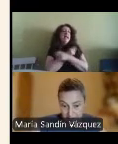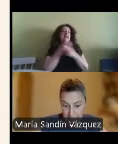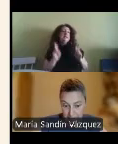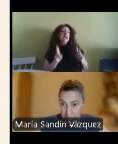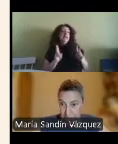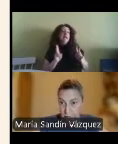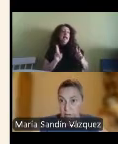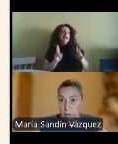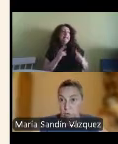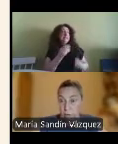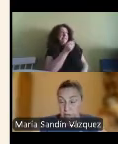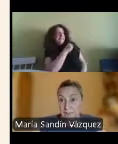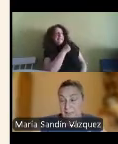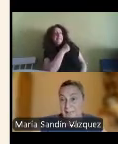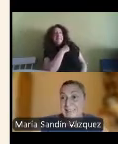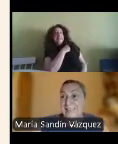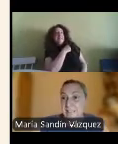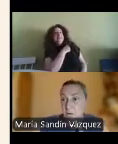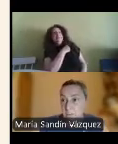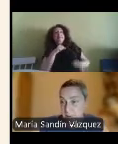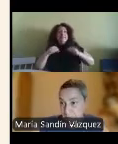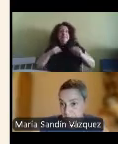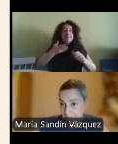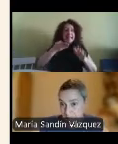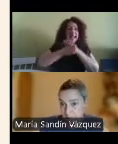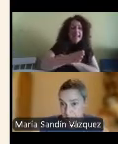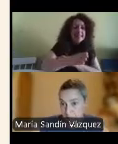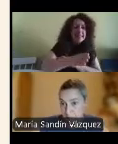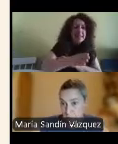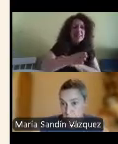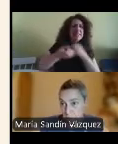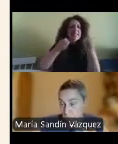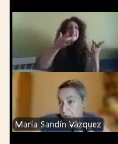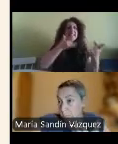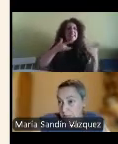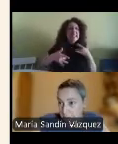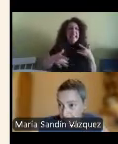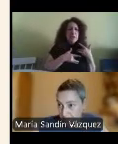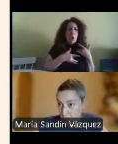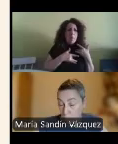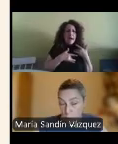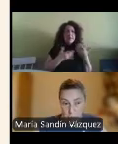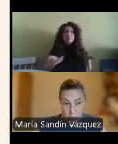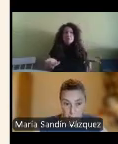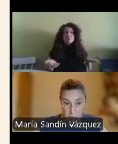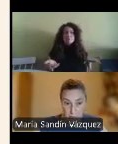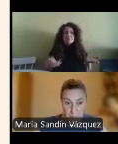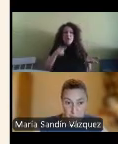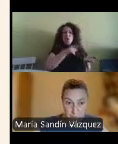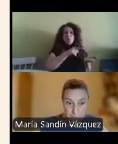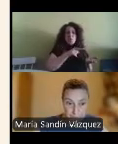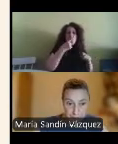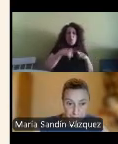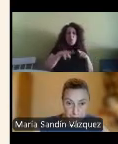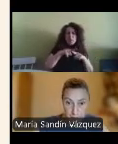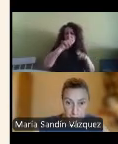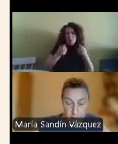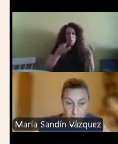de repente dentro de una consulta qué síntomas tienes tú o qué experiencia tienes tú o cuál es tu problema,